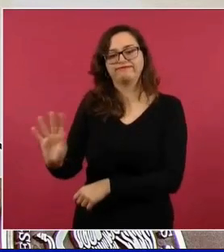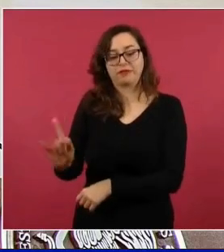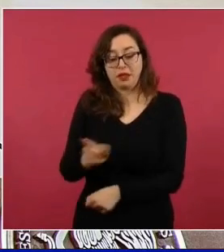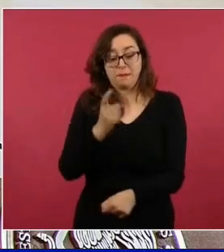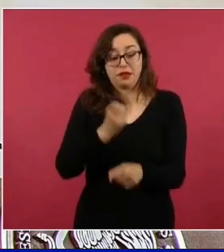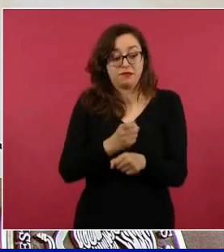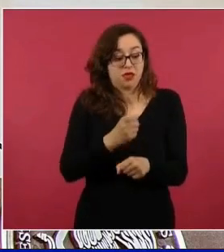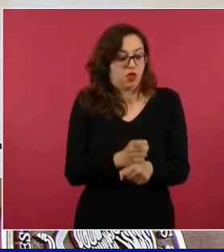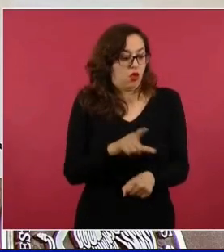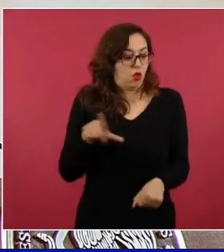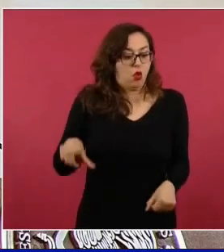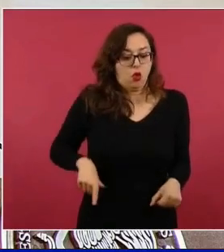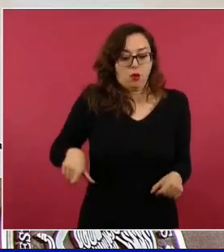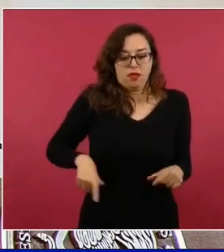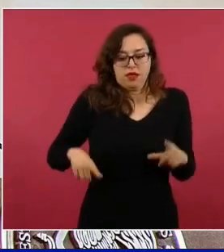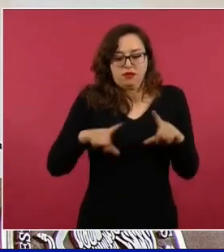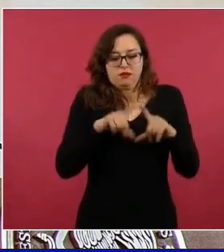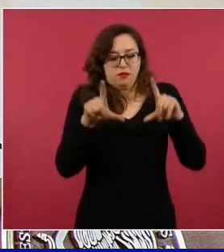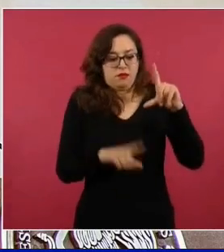impunidad,